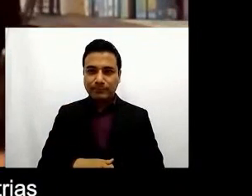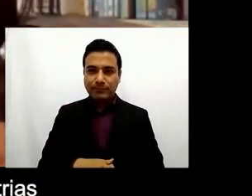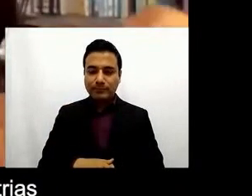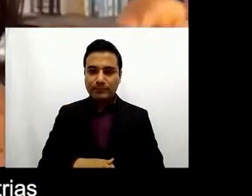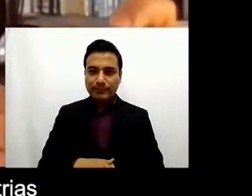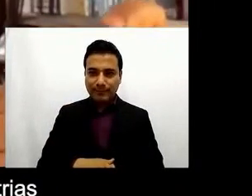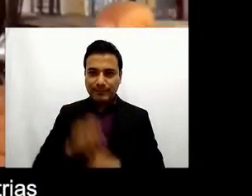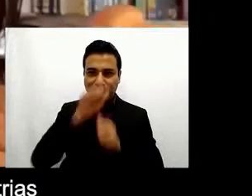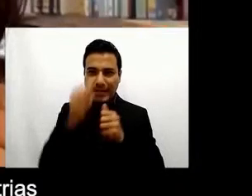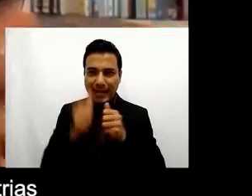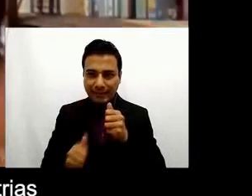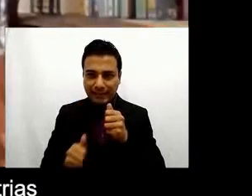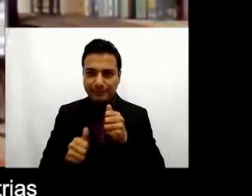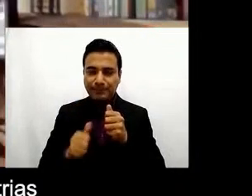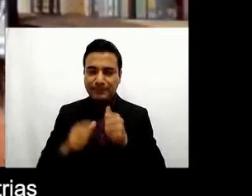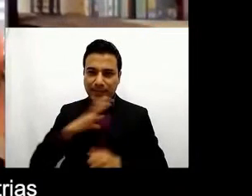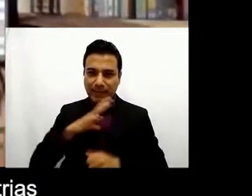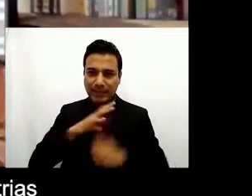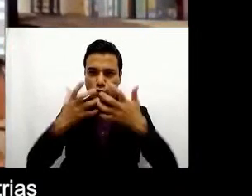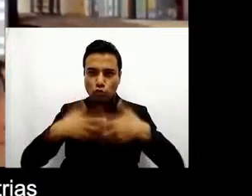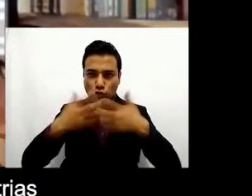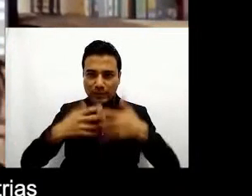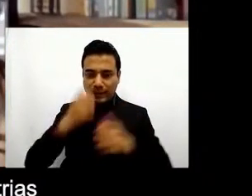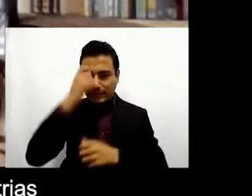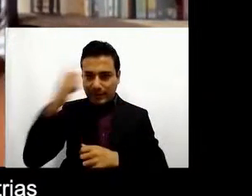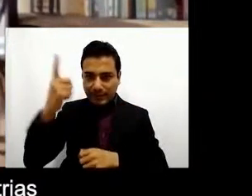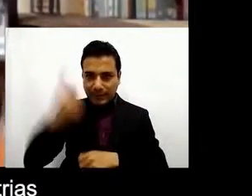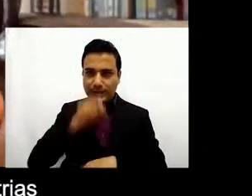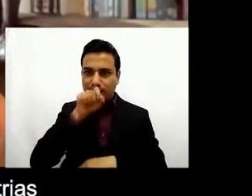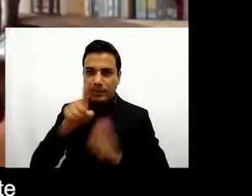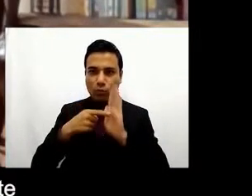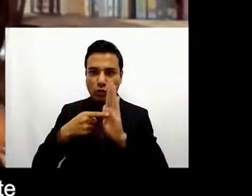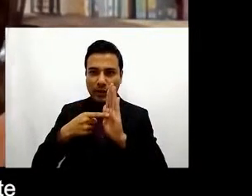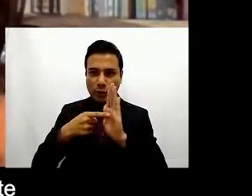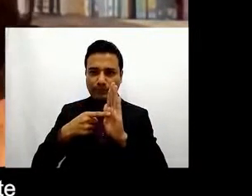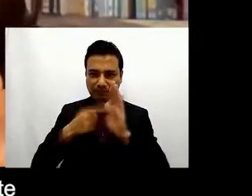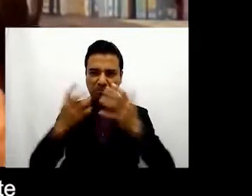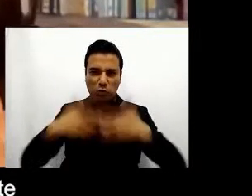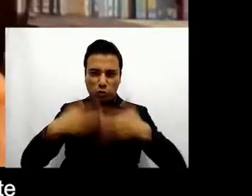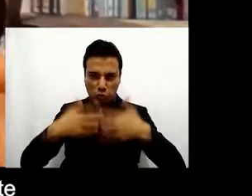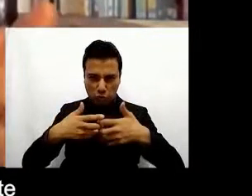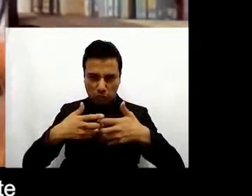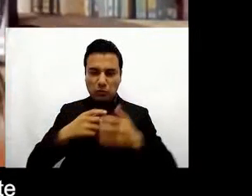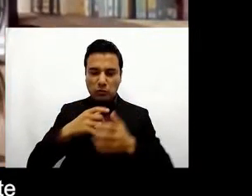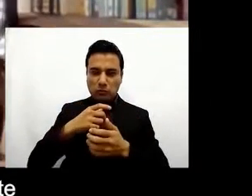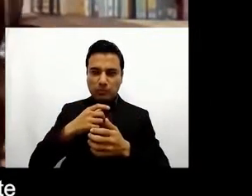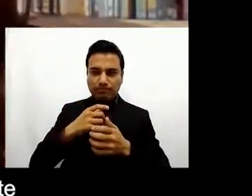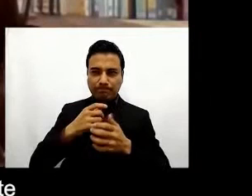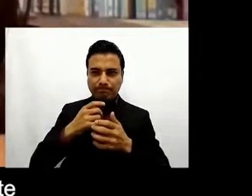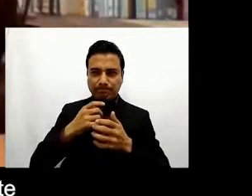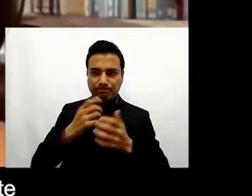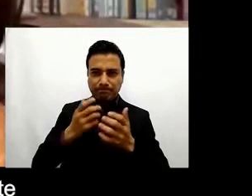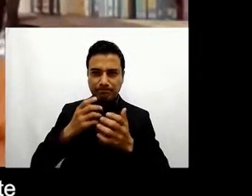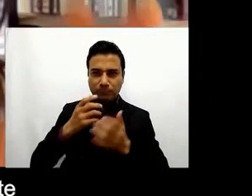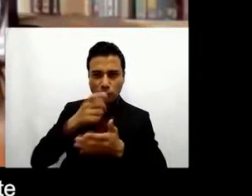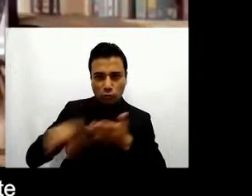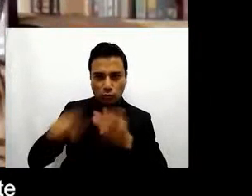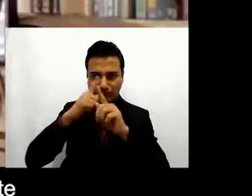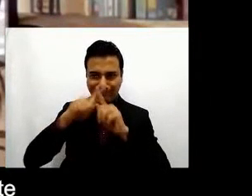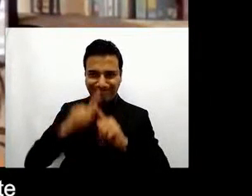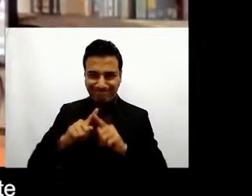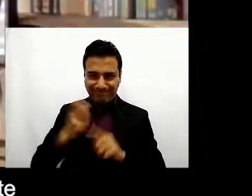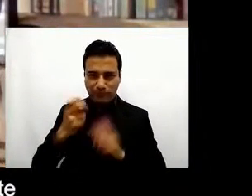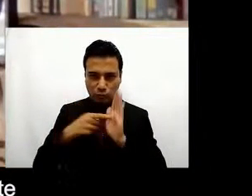las industrias creativas y los modelos de producción y consumo que se derivan de ello. Y de manera más